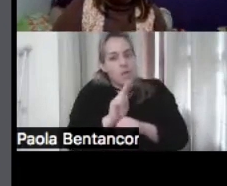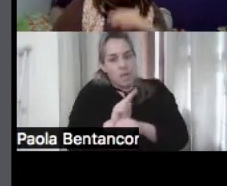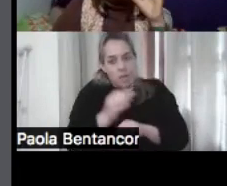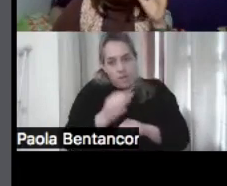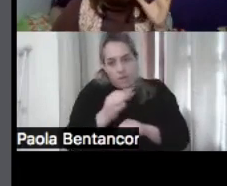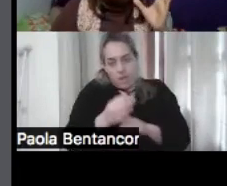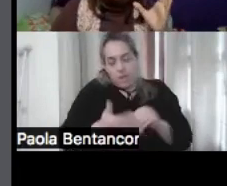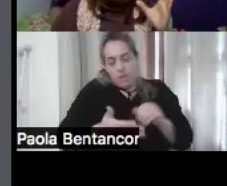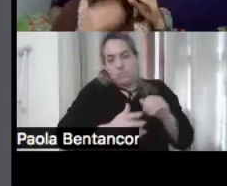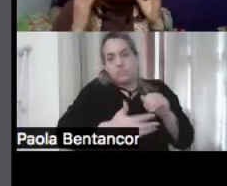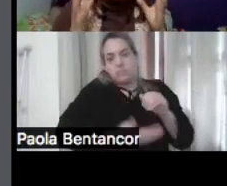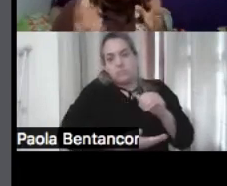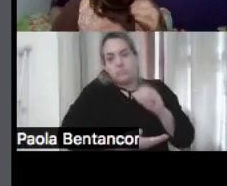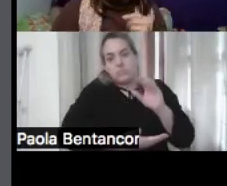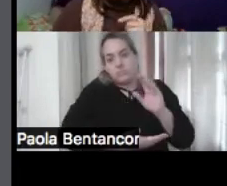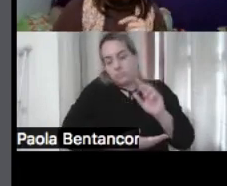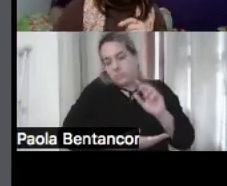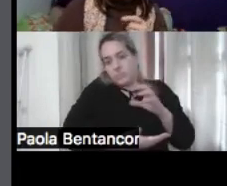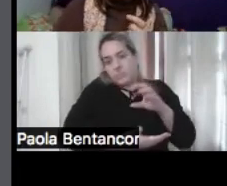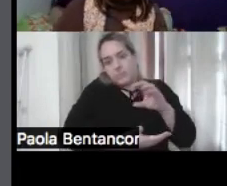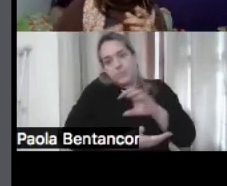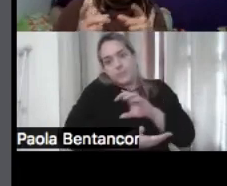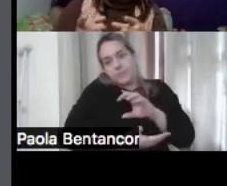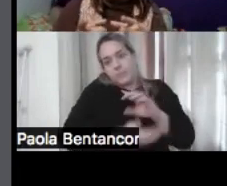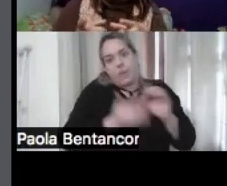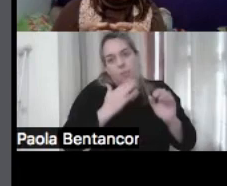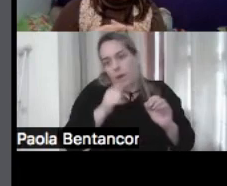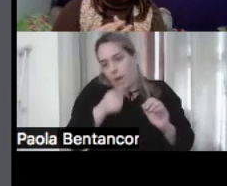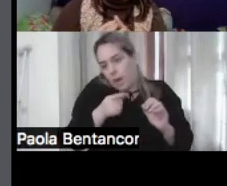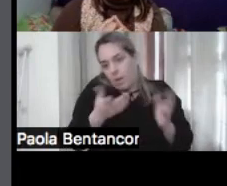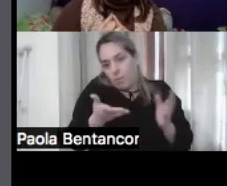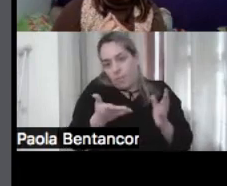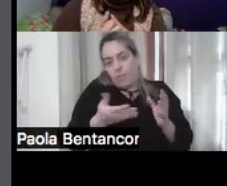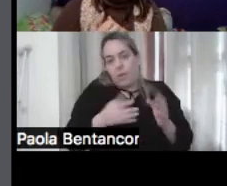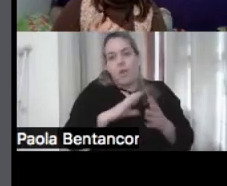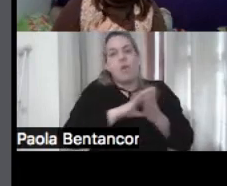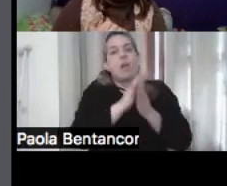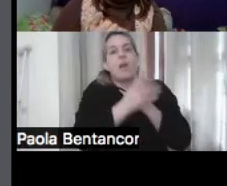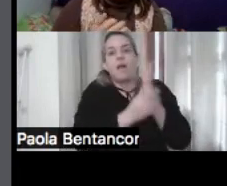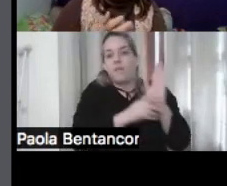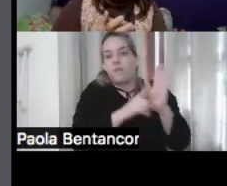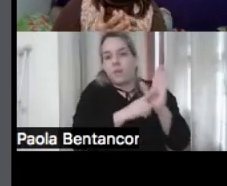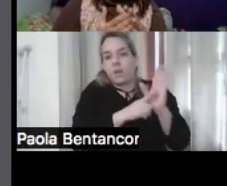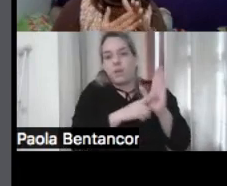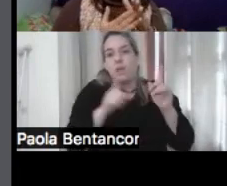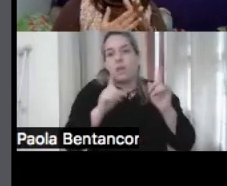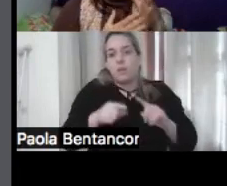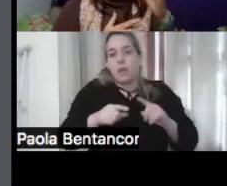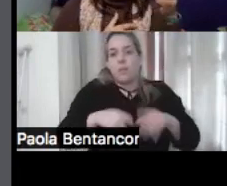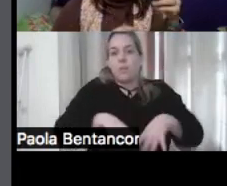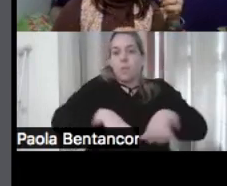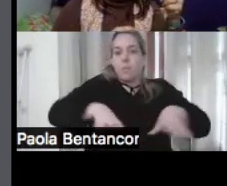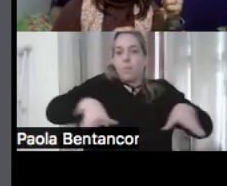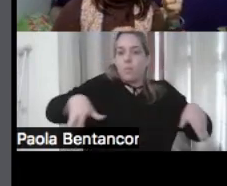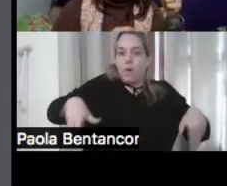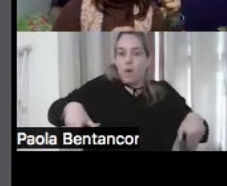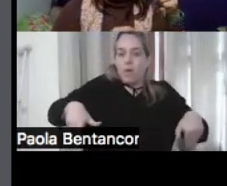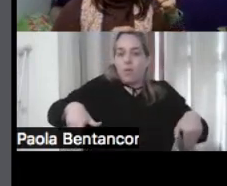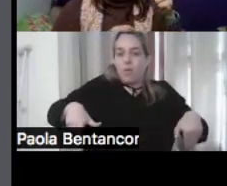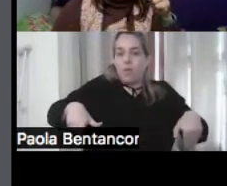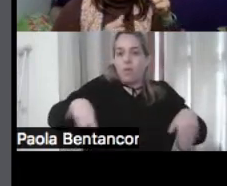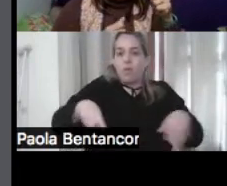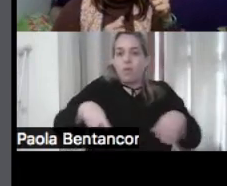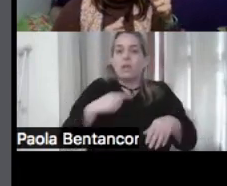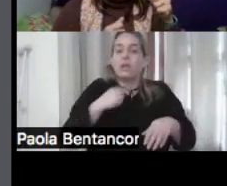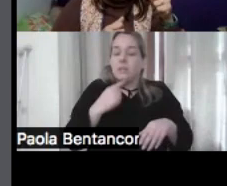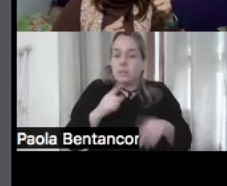realizando. Ese es un ejemplo de un uso que puede tener la férula. Y los almohadones de amamantar también sirven en muchas ocasiones para